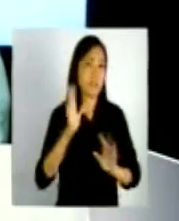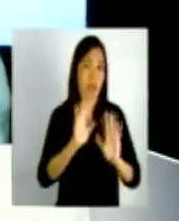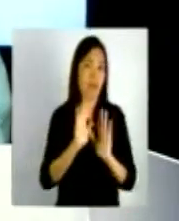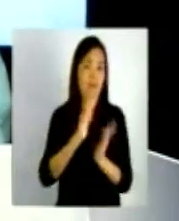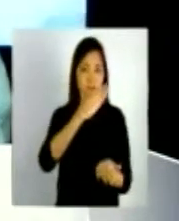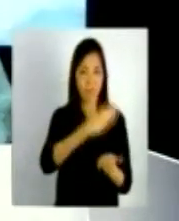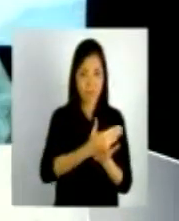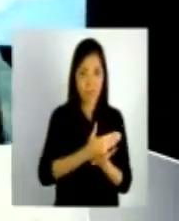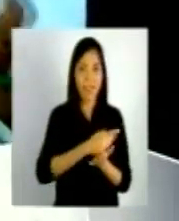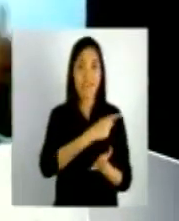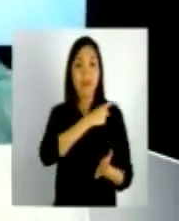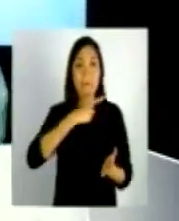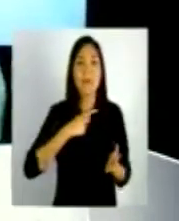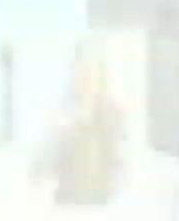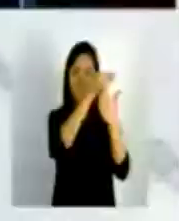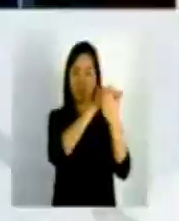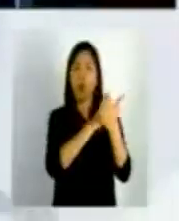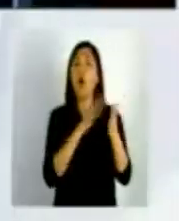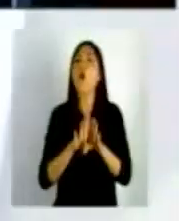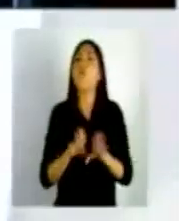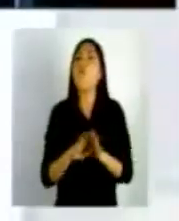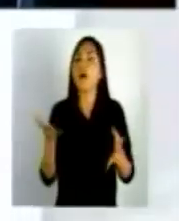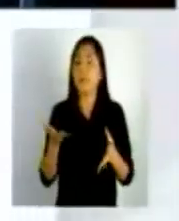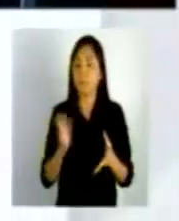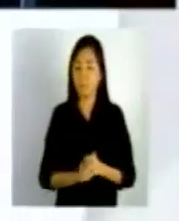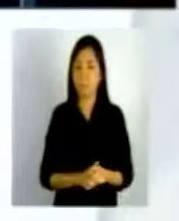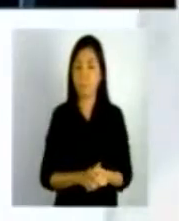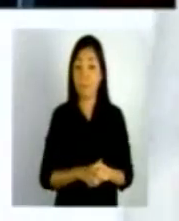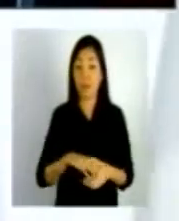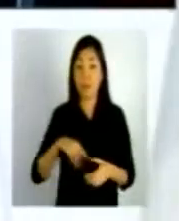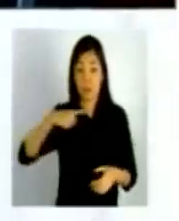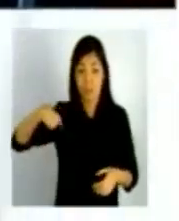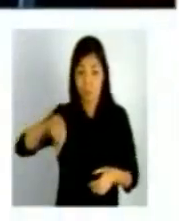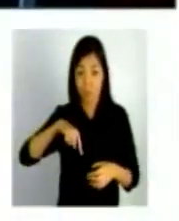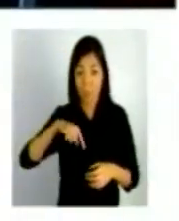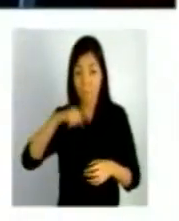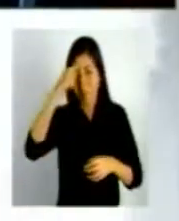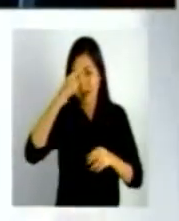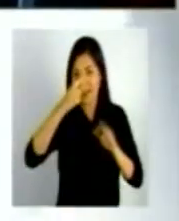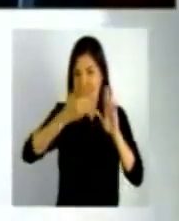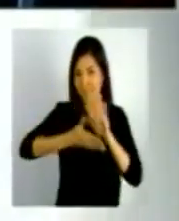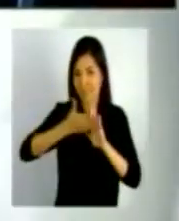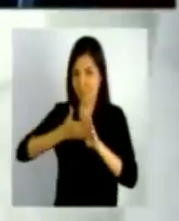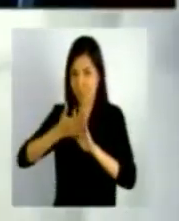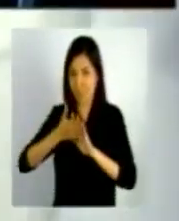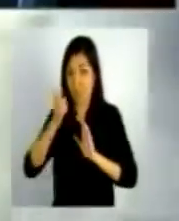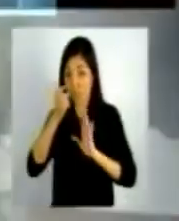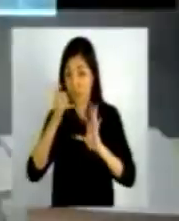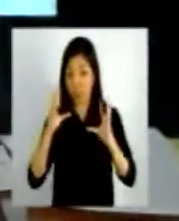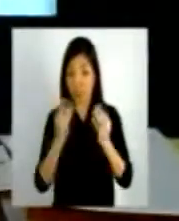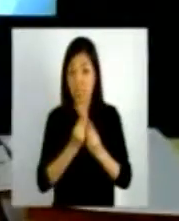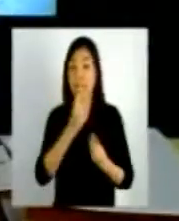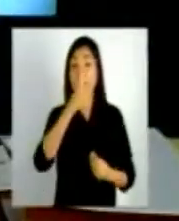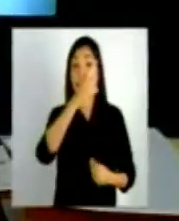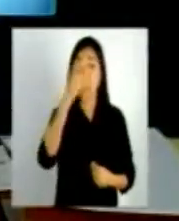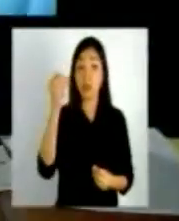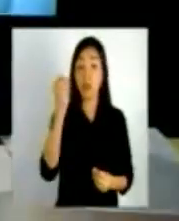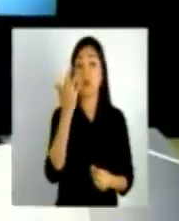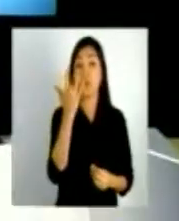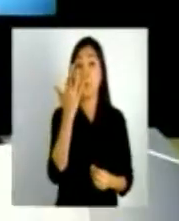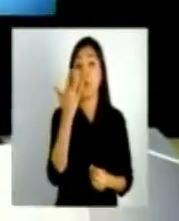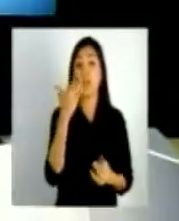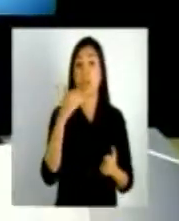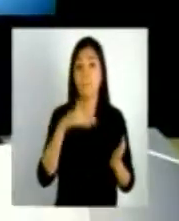se deba, aunque se deba lo que se haga, siempre y cuando sea manejable. La cifra exacta para poder abatir el rezago de infraestructura, Enrique, es de